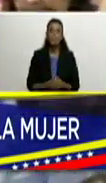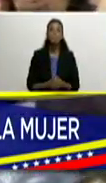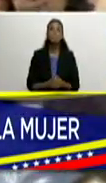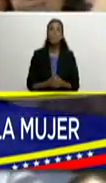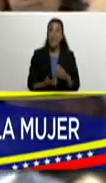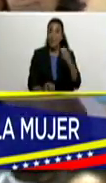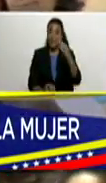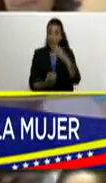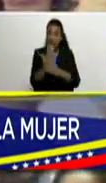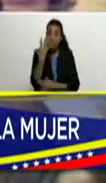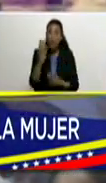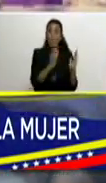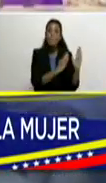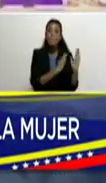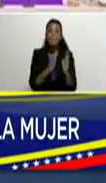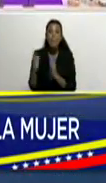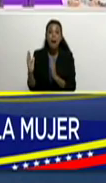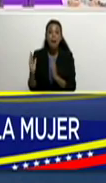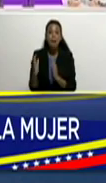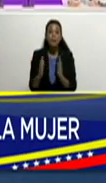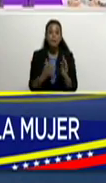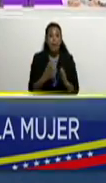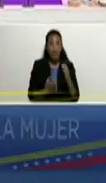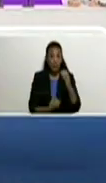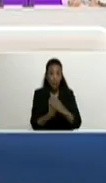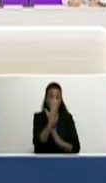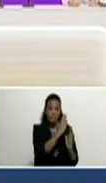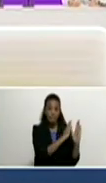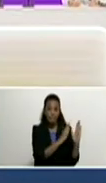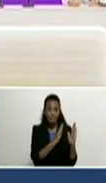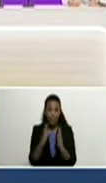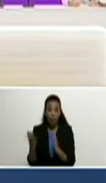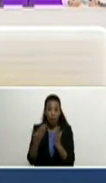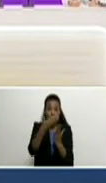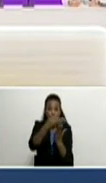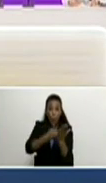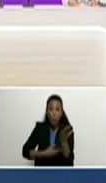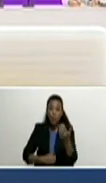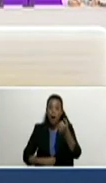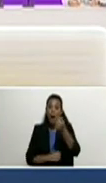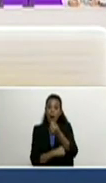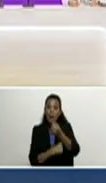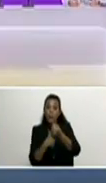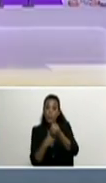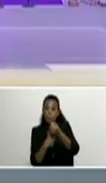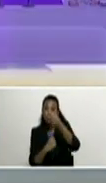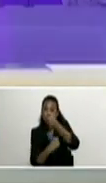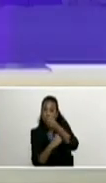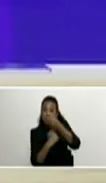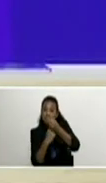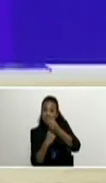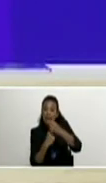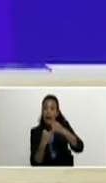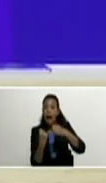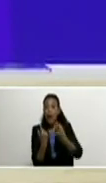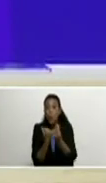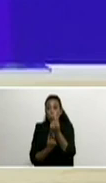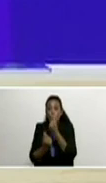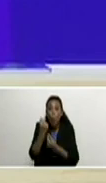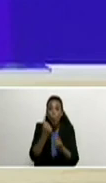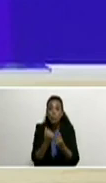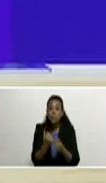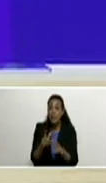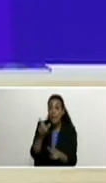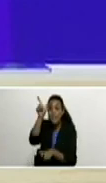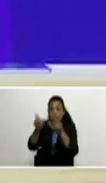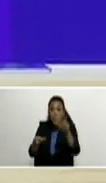La creación del programa de apoyo a la actividad económica y el